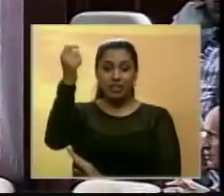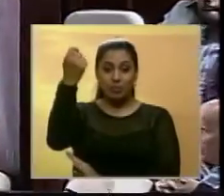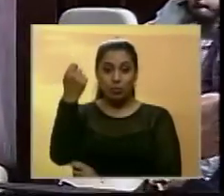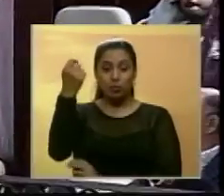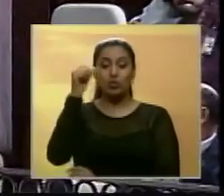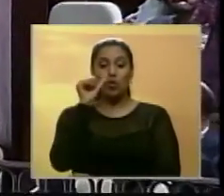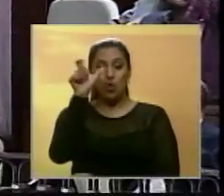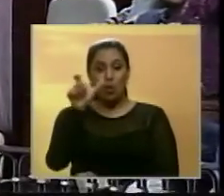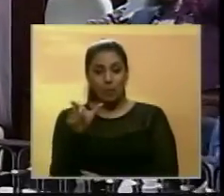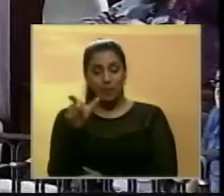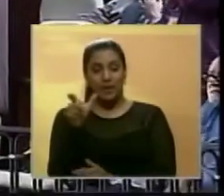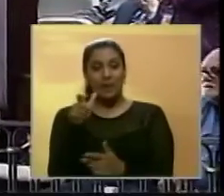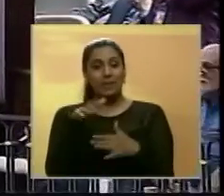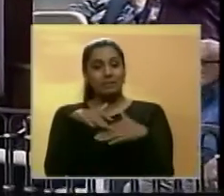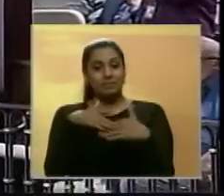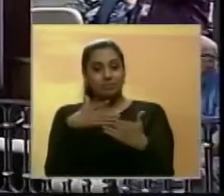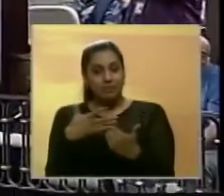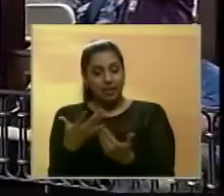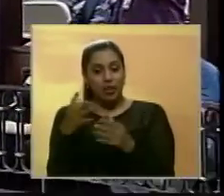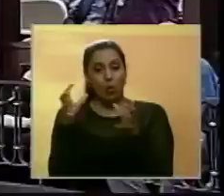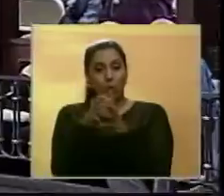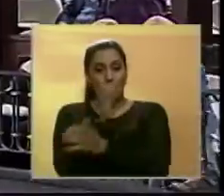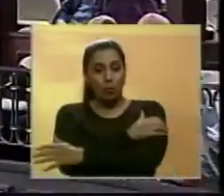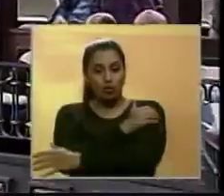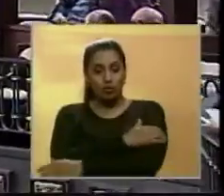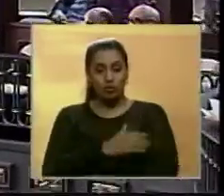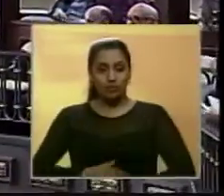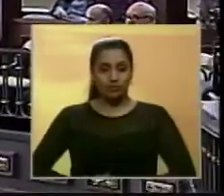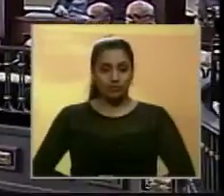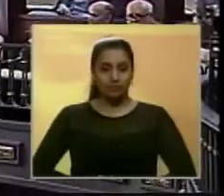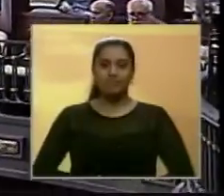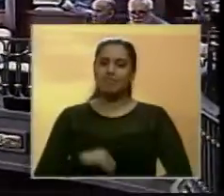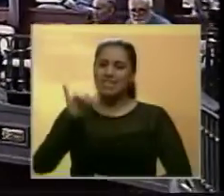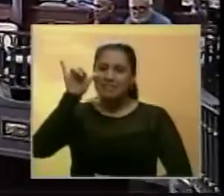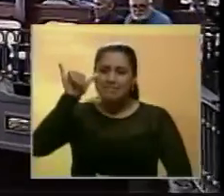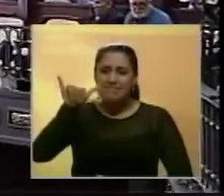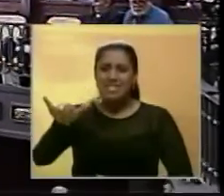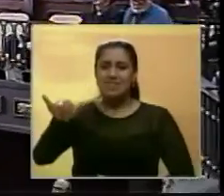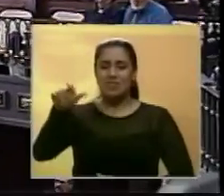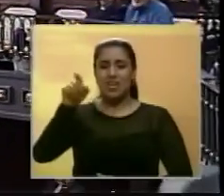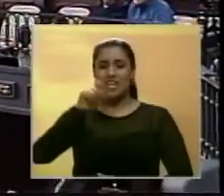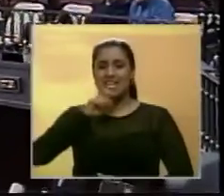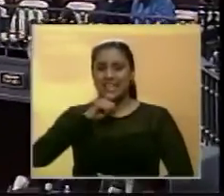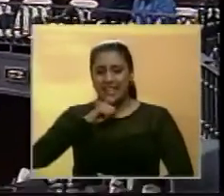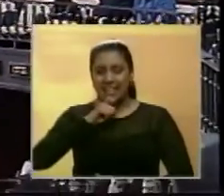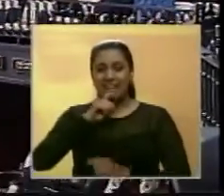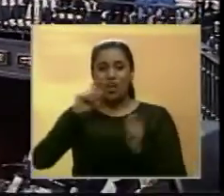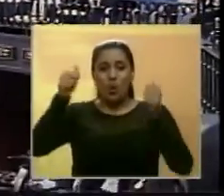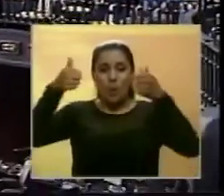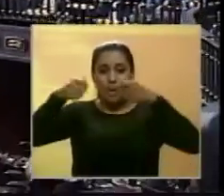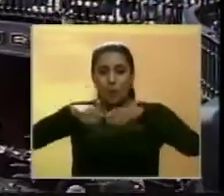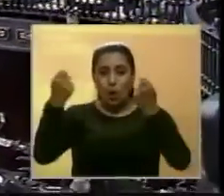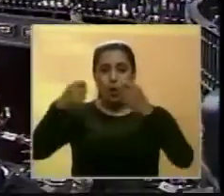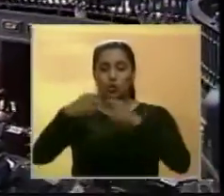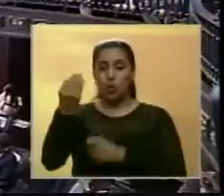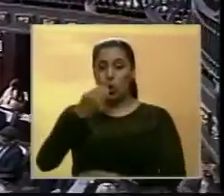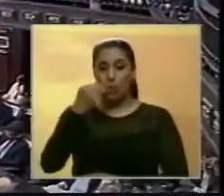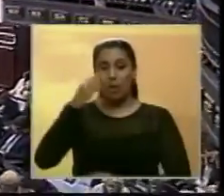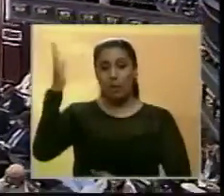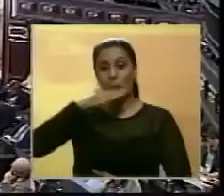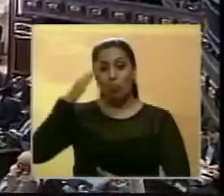Carlos Berrizbeitia de la oposición. Fue el mismo que mandó a destruir los alimentos porque se